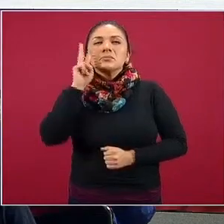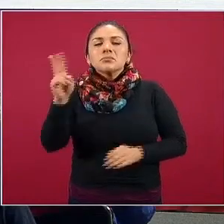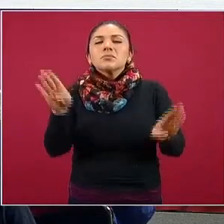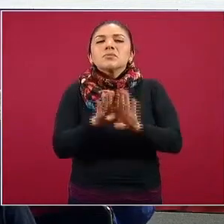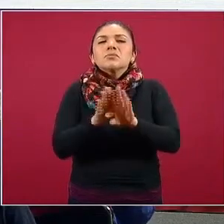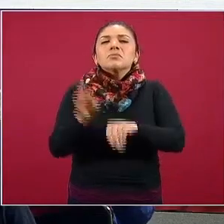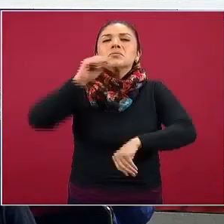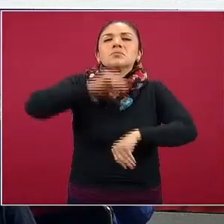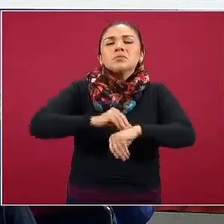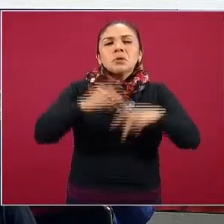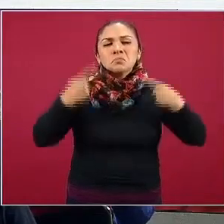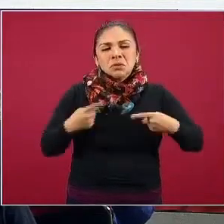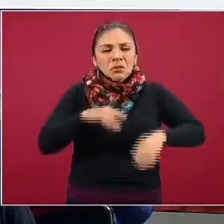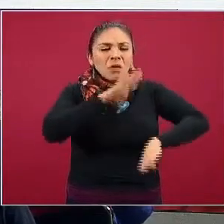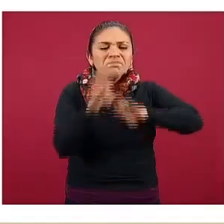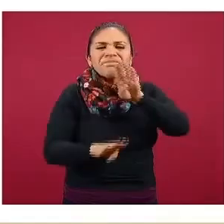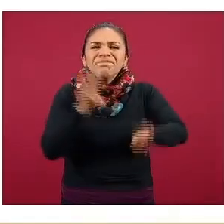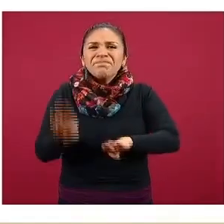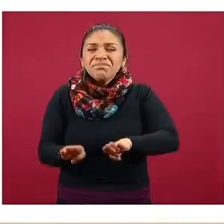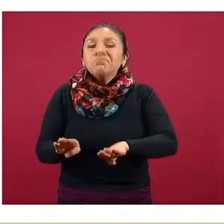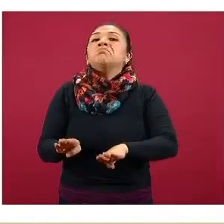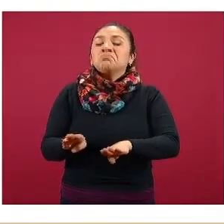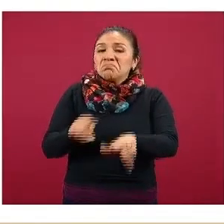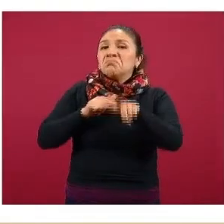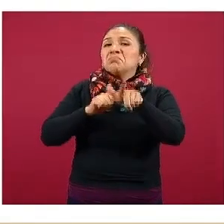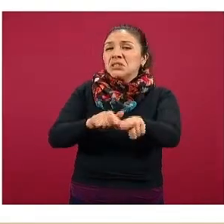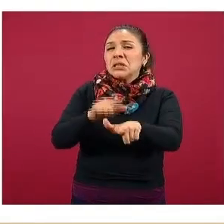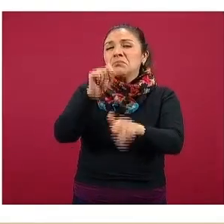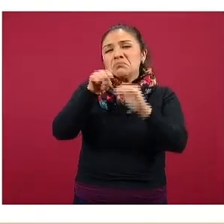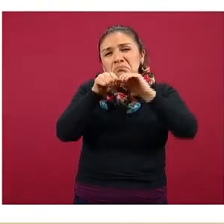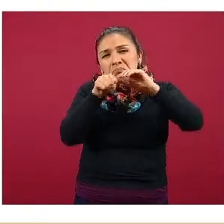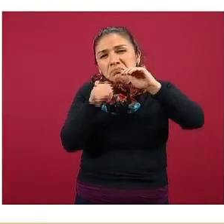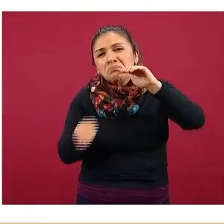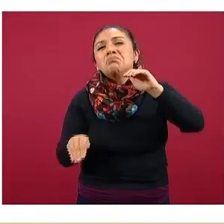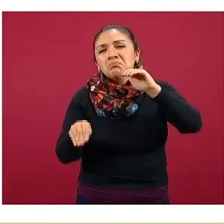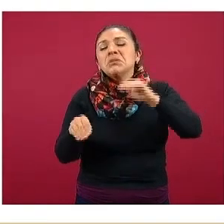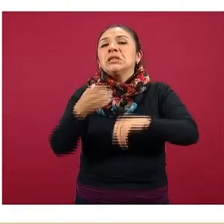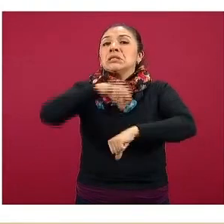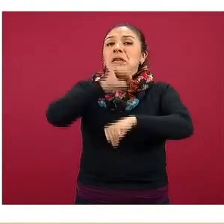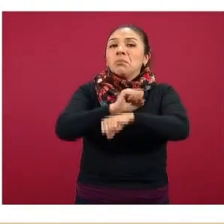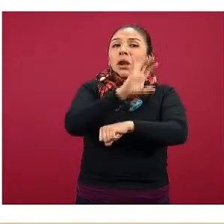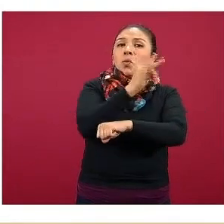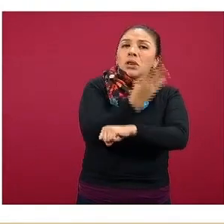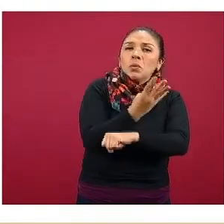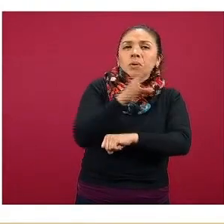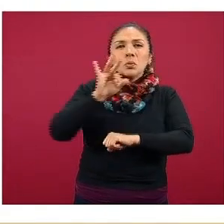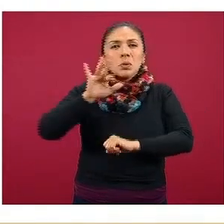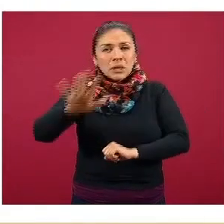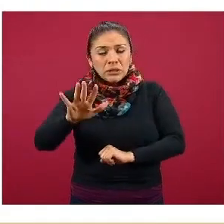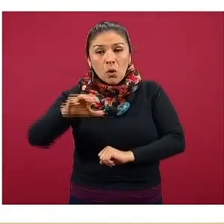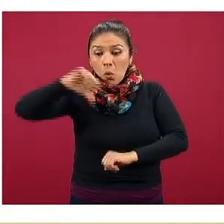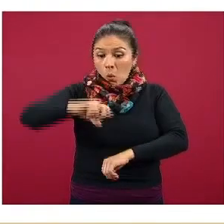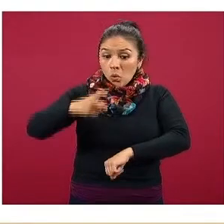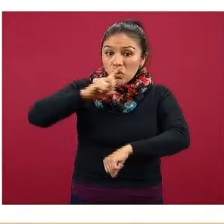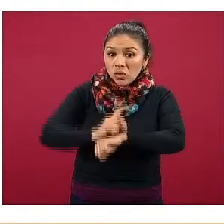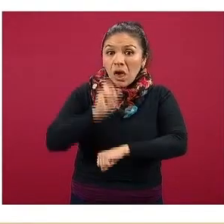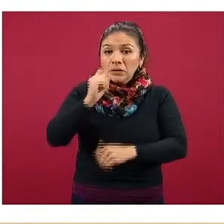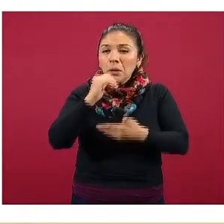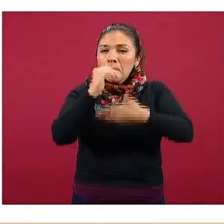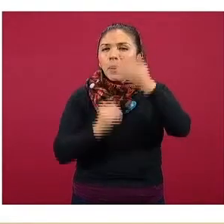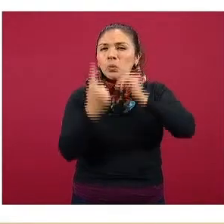comportamiento de la mortalidad. Continuamos con un ligero descenso entre la semana 44 y 45, para el día de hoy es de